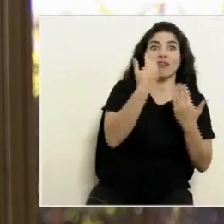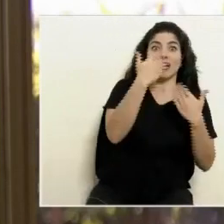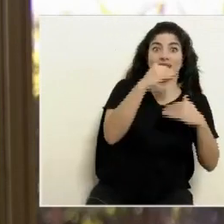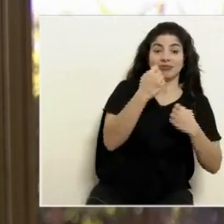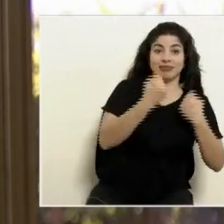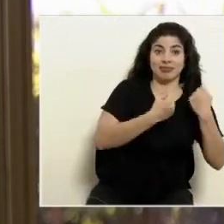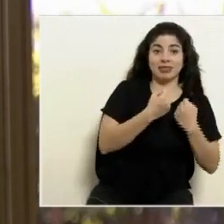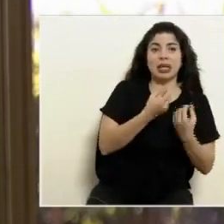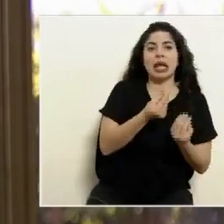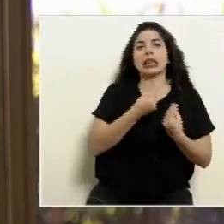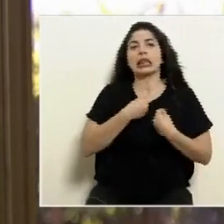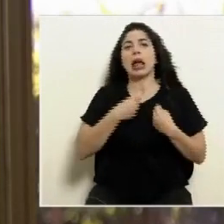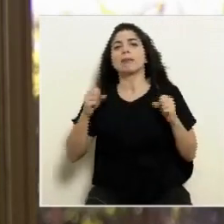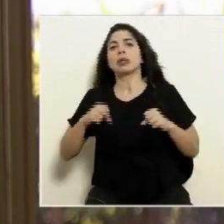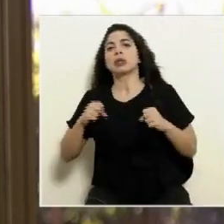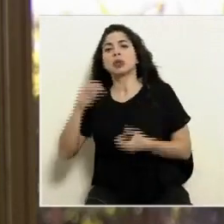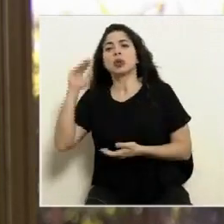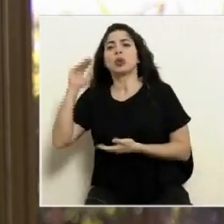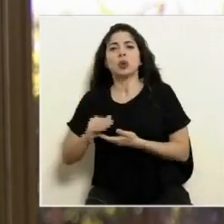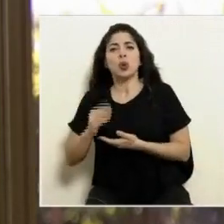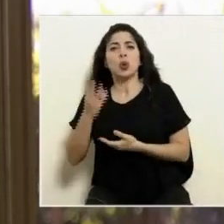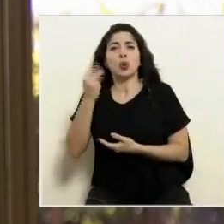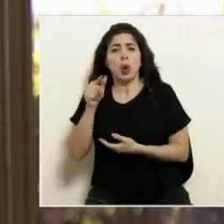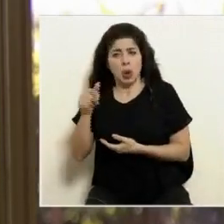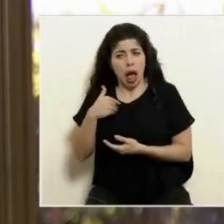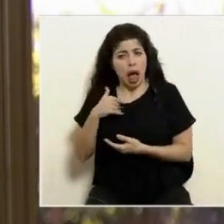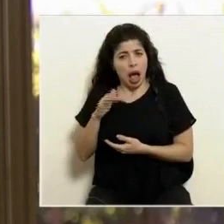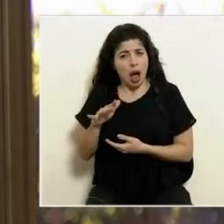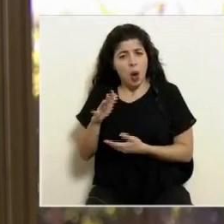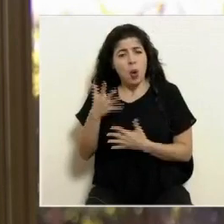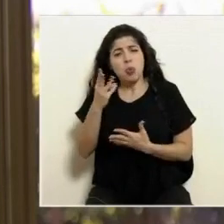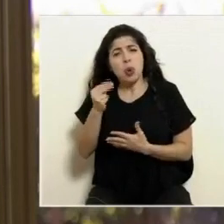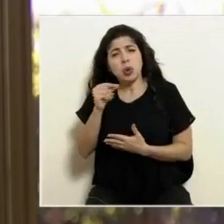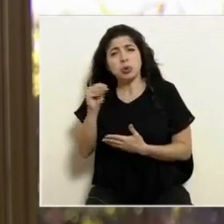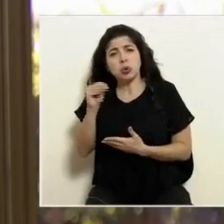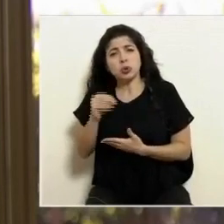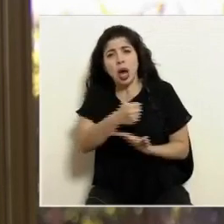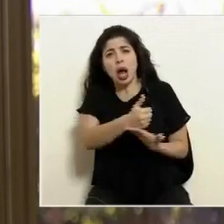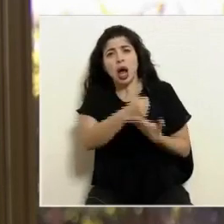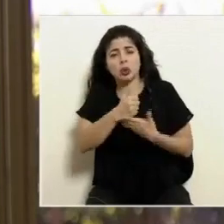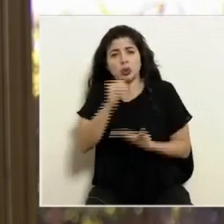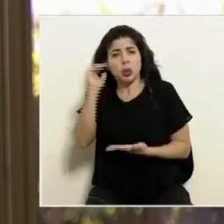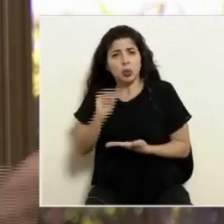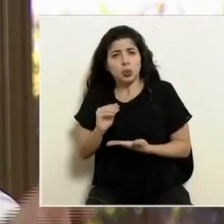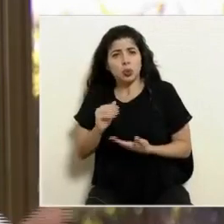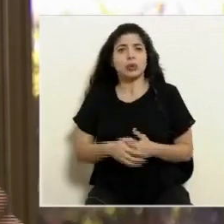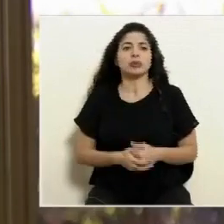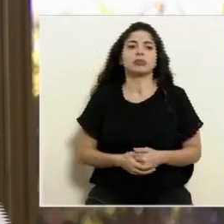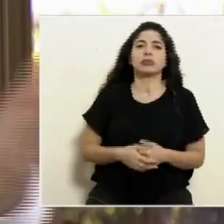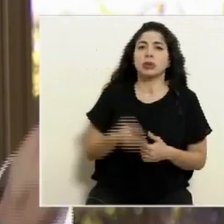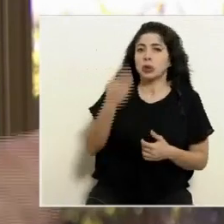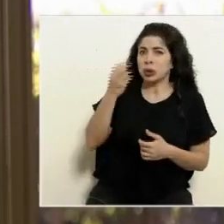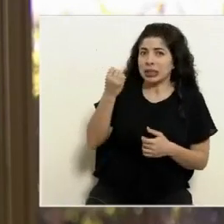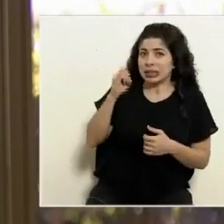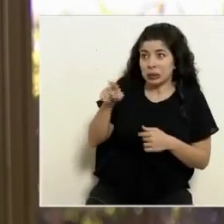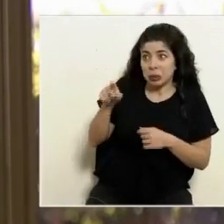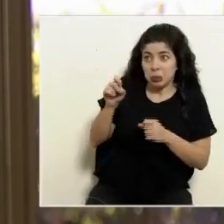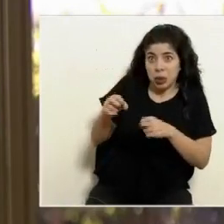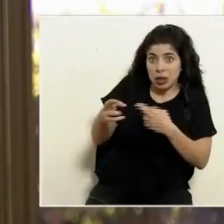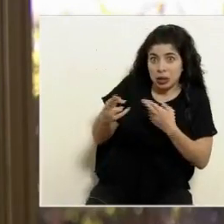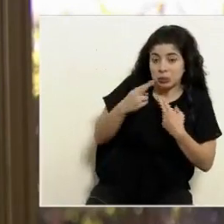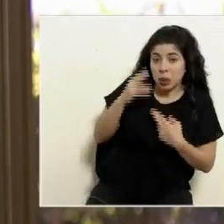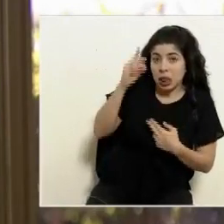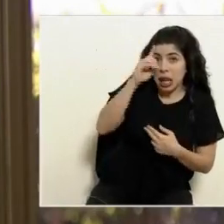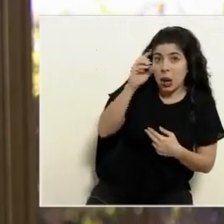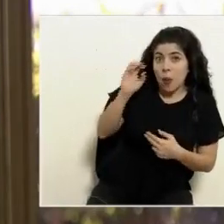un porcentaje calculado por ustedes que vaya a reducir ese crecimiento de la curva. Gracias. No sé si me lo puede responder usted, don